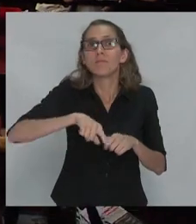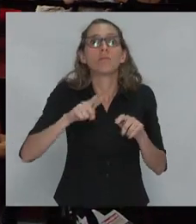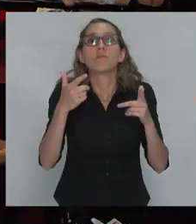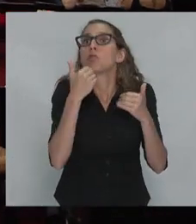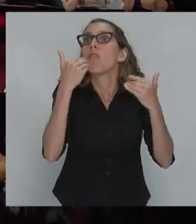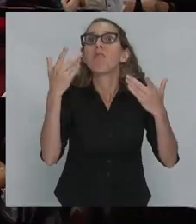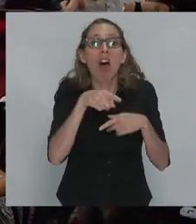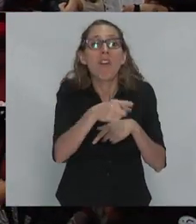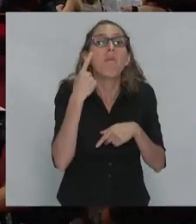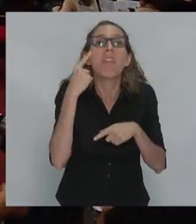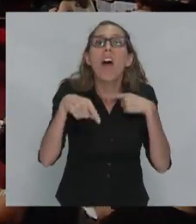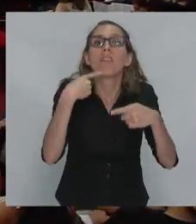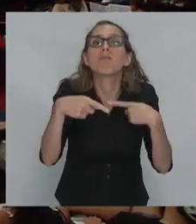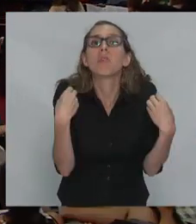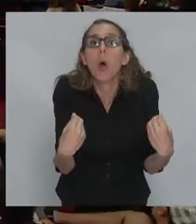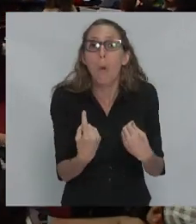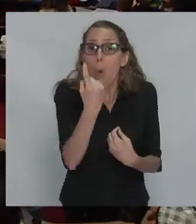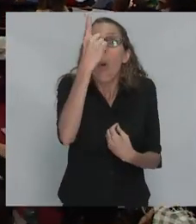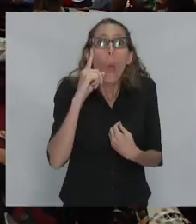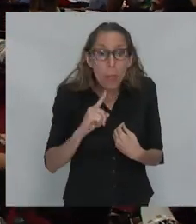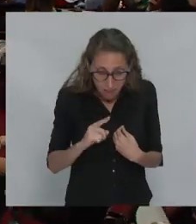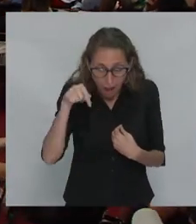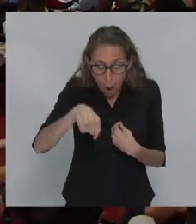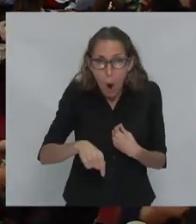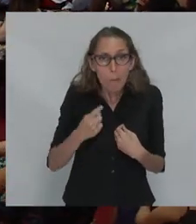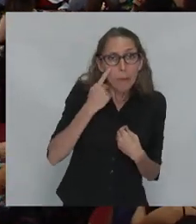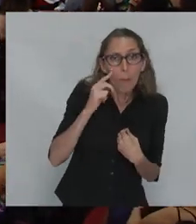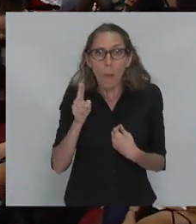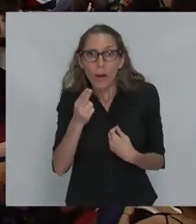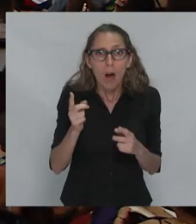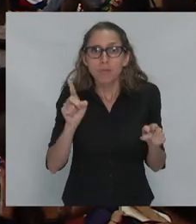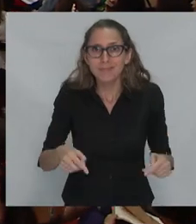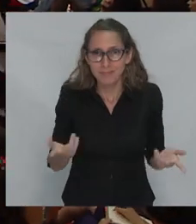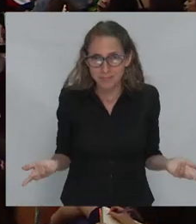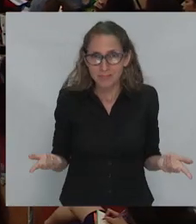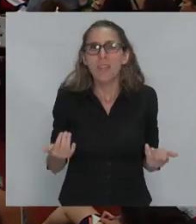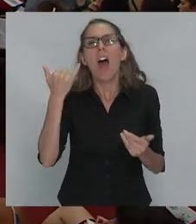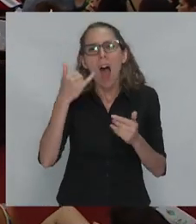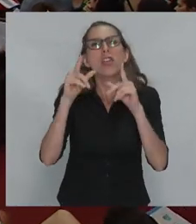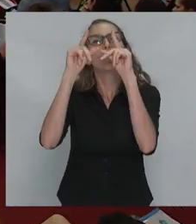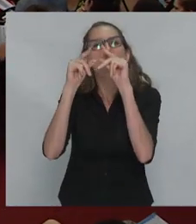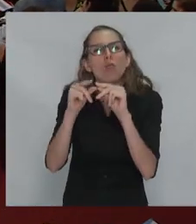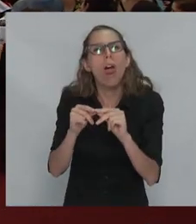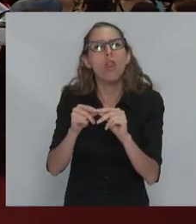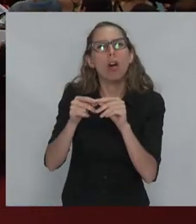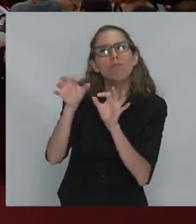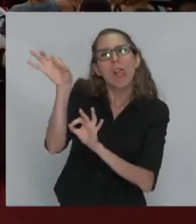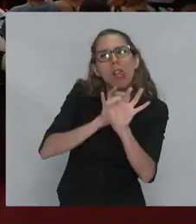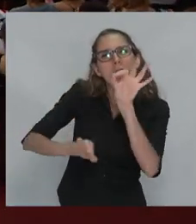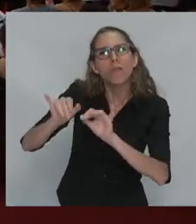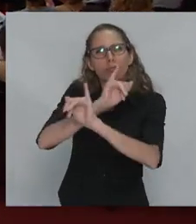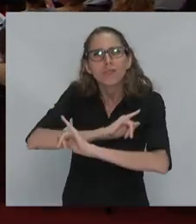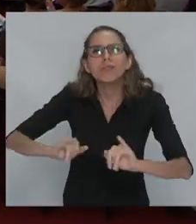que puedan sobrevivir su día. Las cifras publicadas hoy del Club